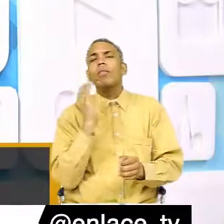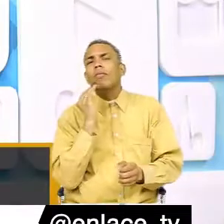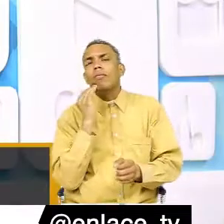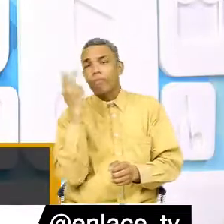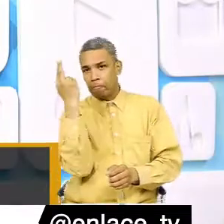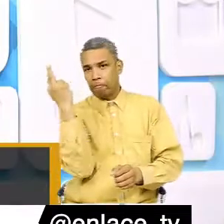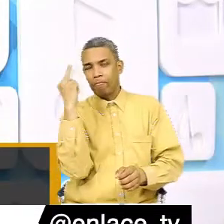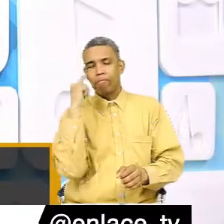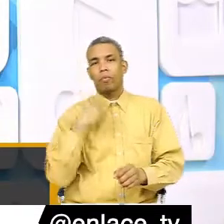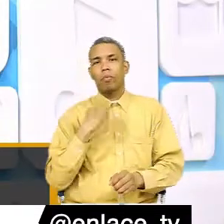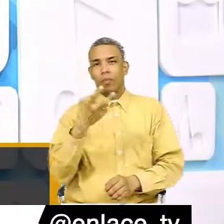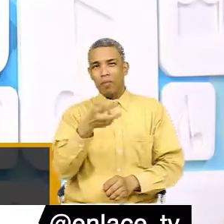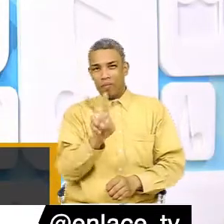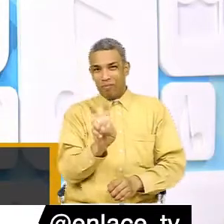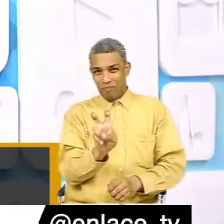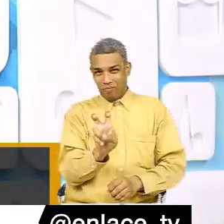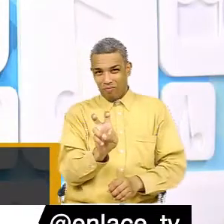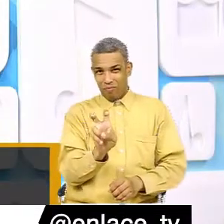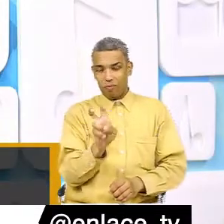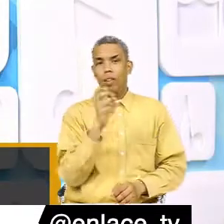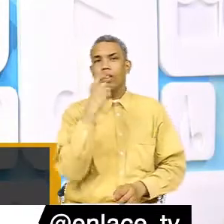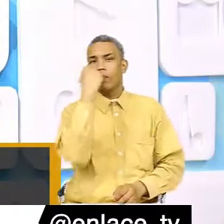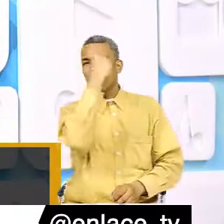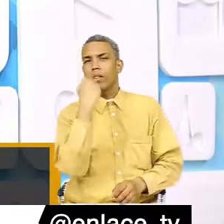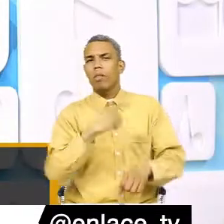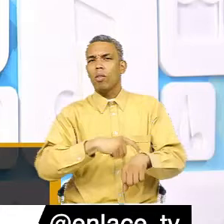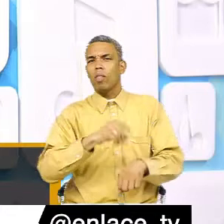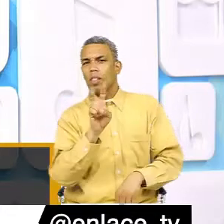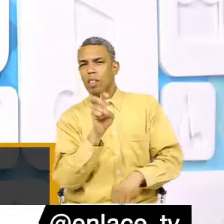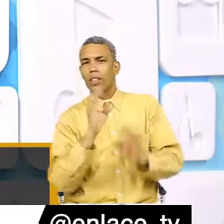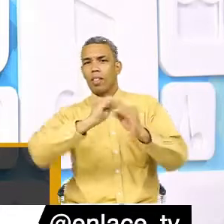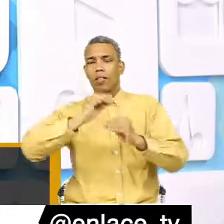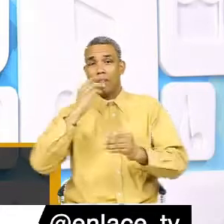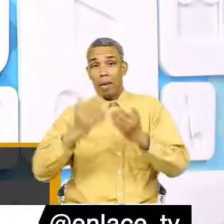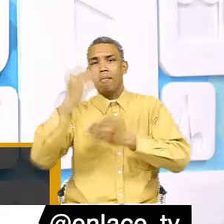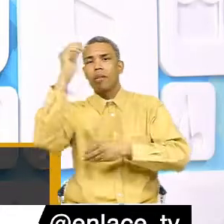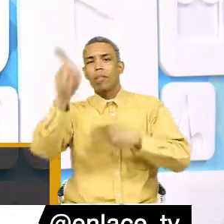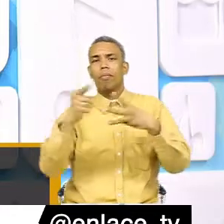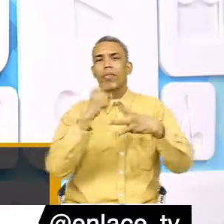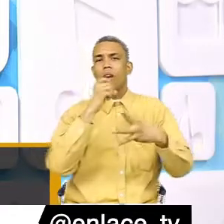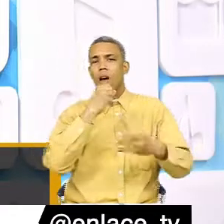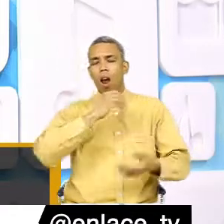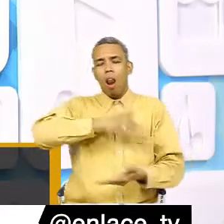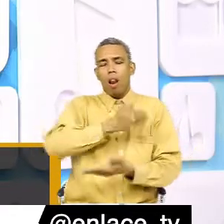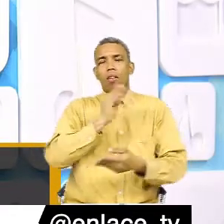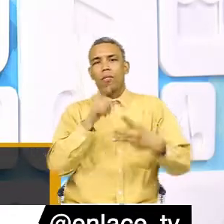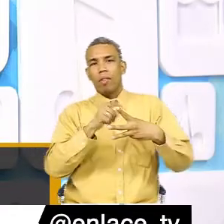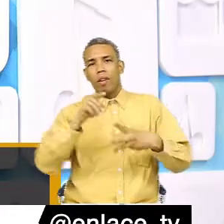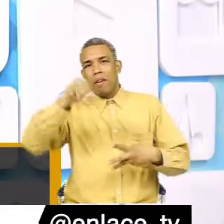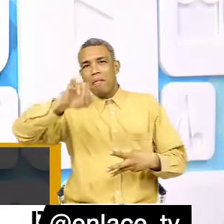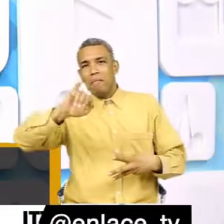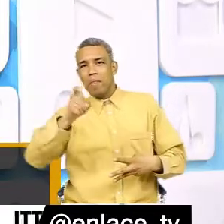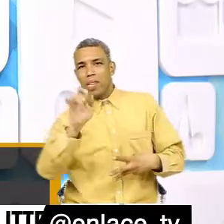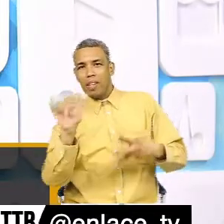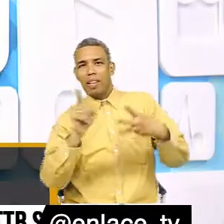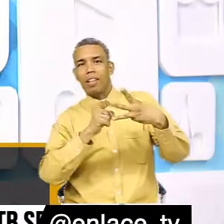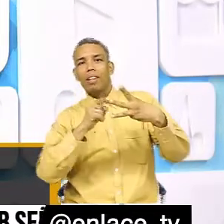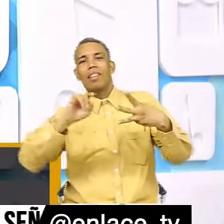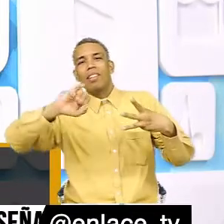de las 7 de la noche, Miguel Moli va a iniciar la actividad. Giancarlo Centeno, Charlie